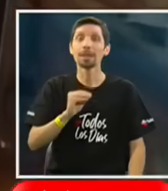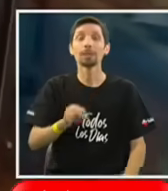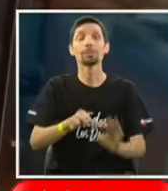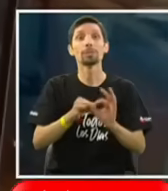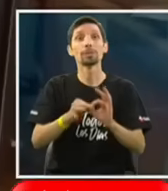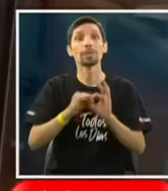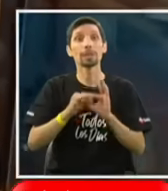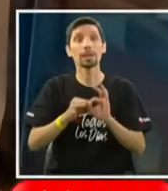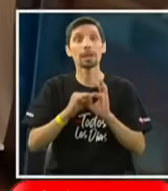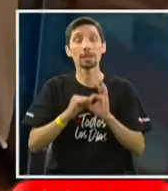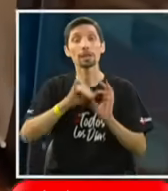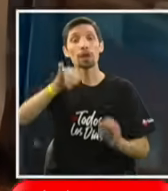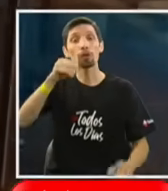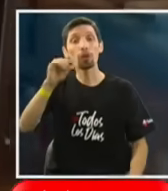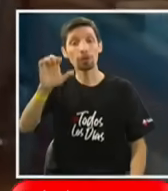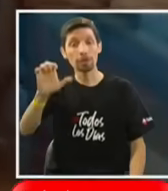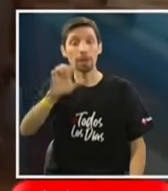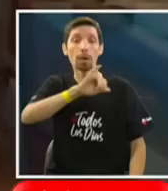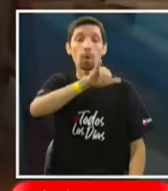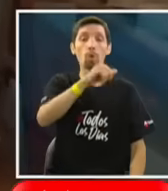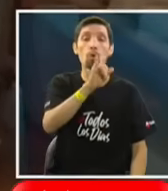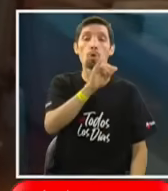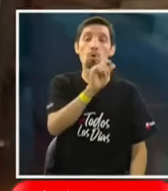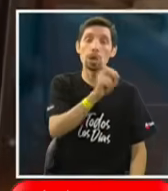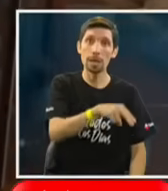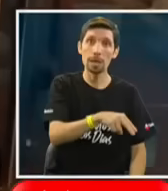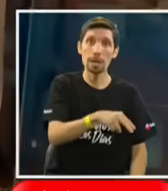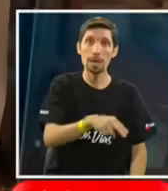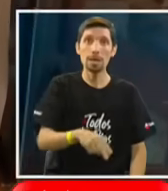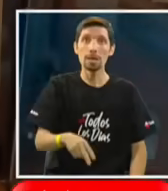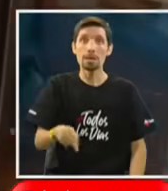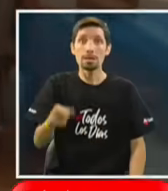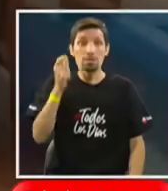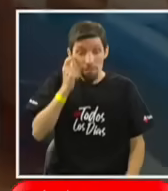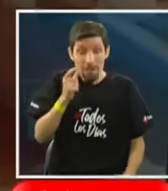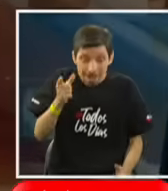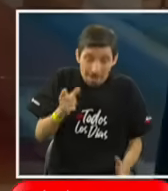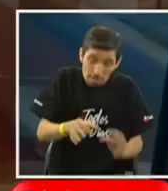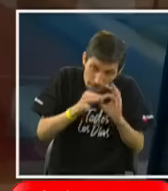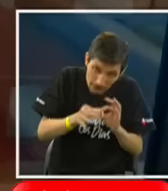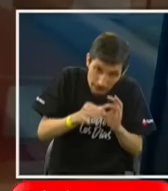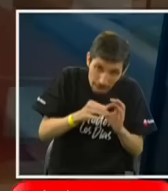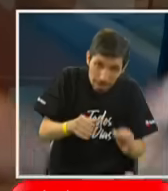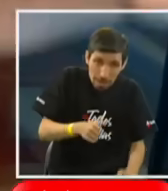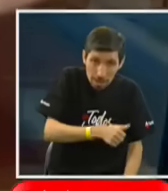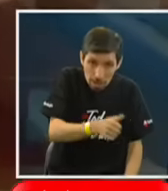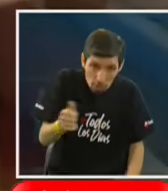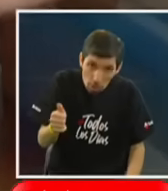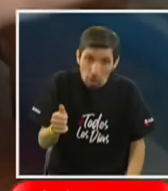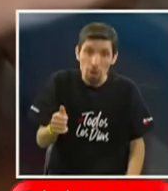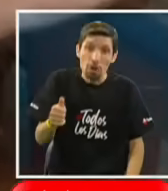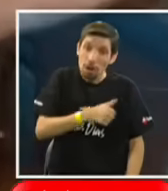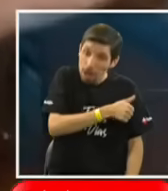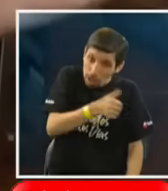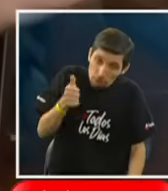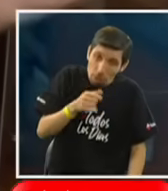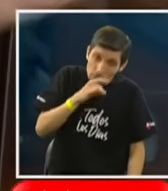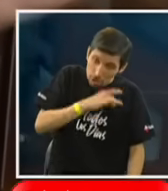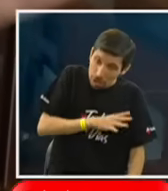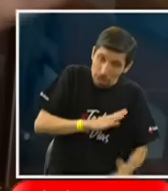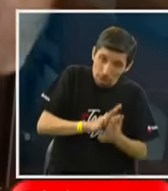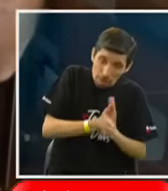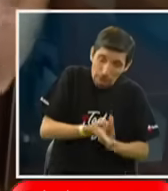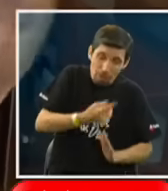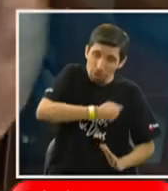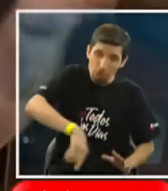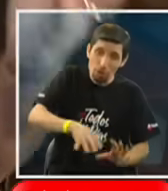Muchas gracias, José, Julián. Muchas gracias a todos. A todo Chile entero. Tenemos que